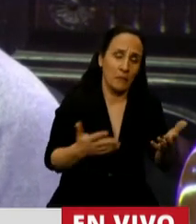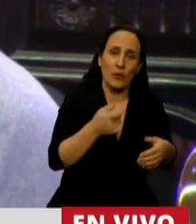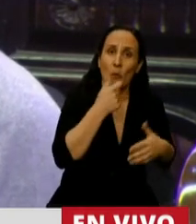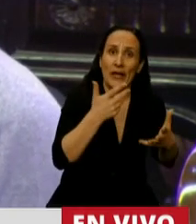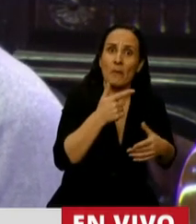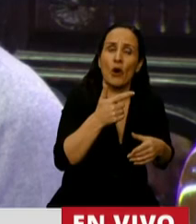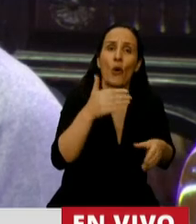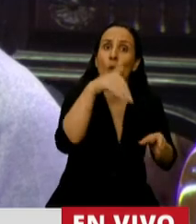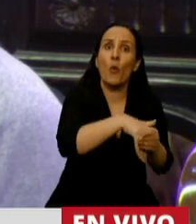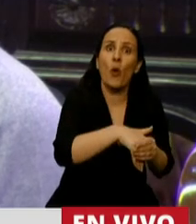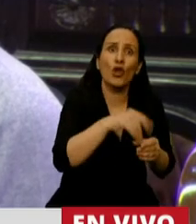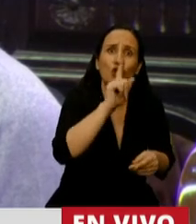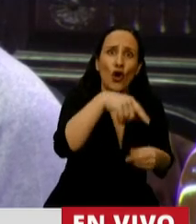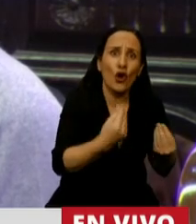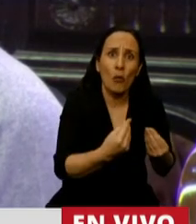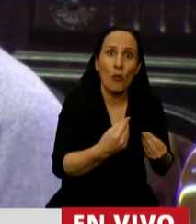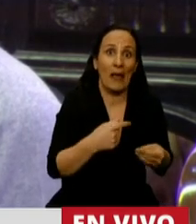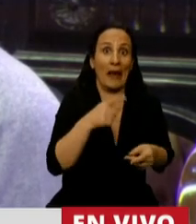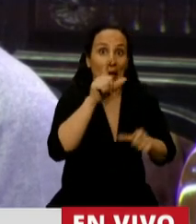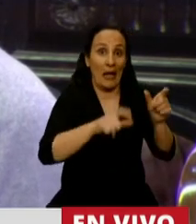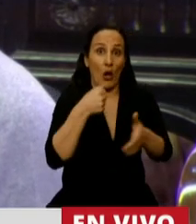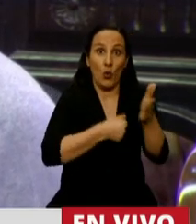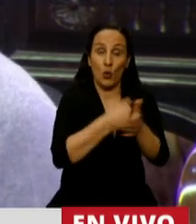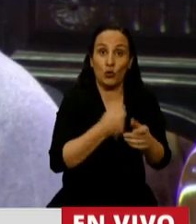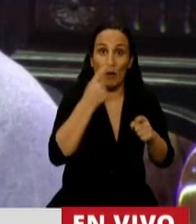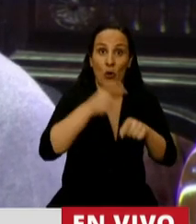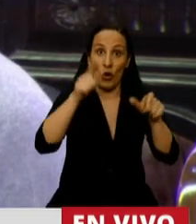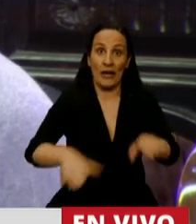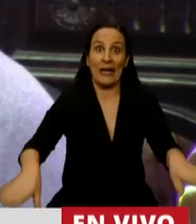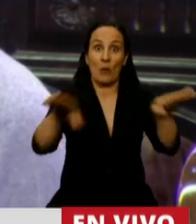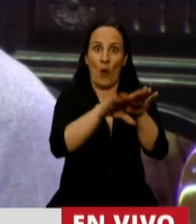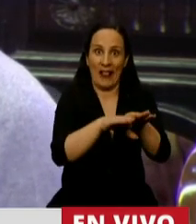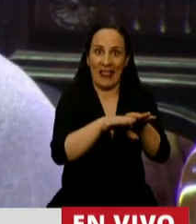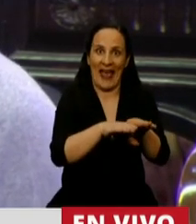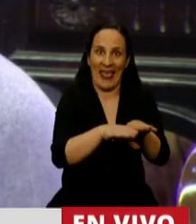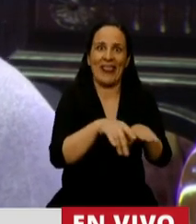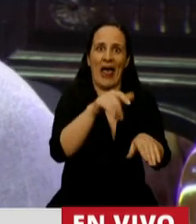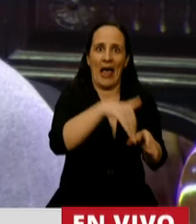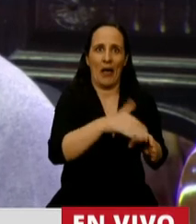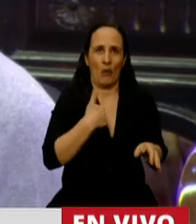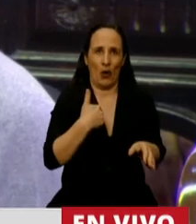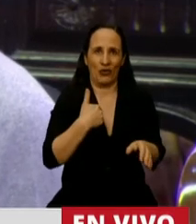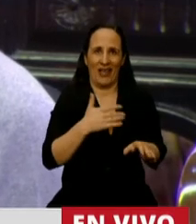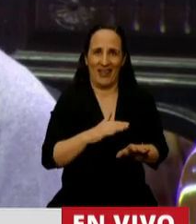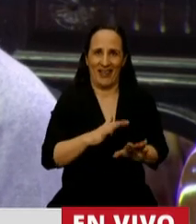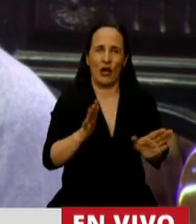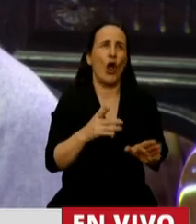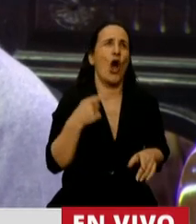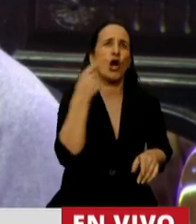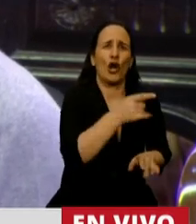voto se consigue luchando por la igualdad sería mucho más edificante que combatir algo